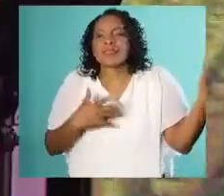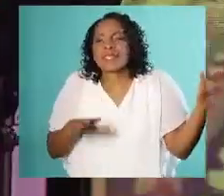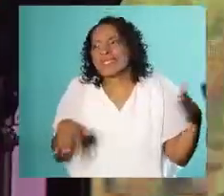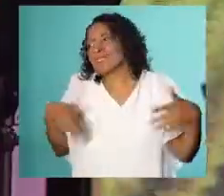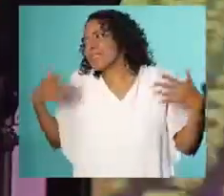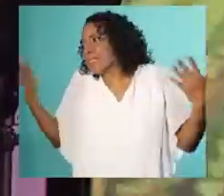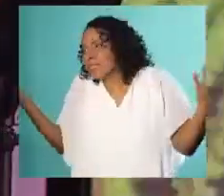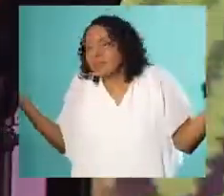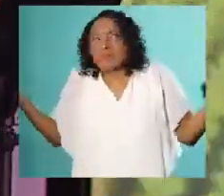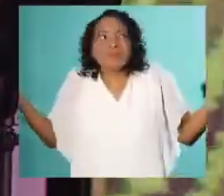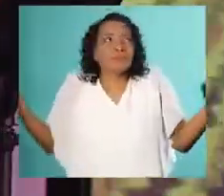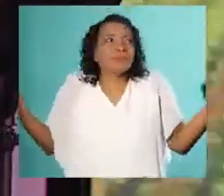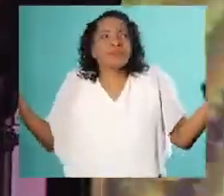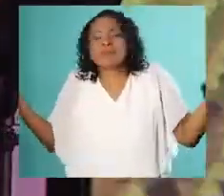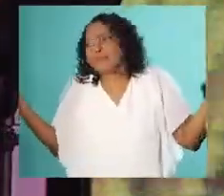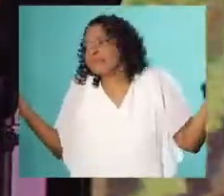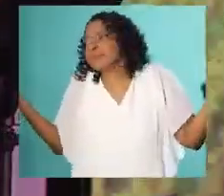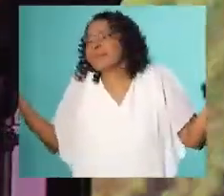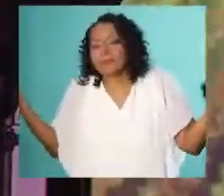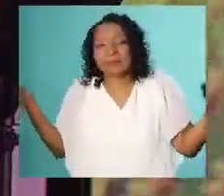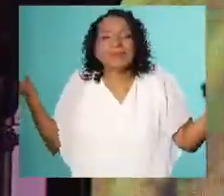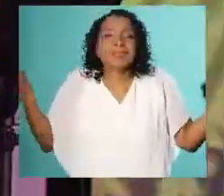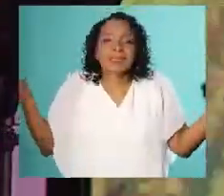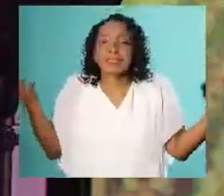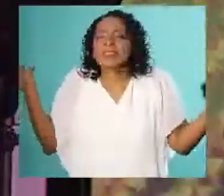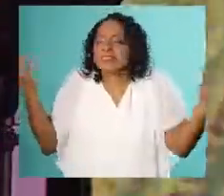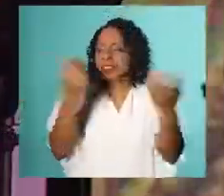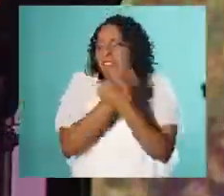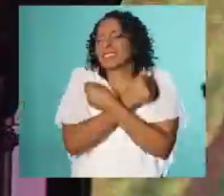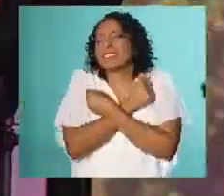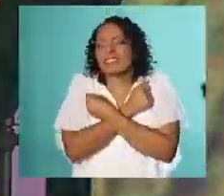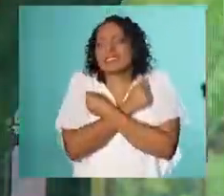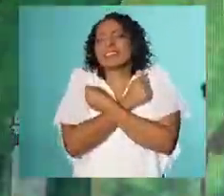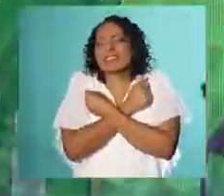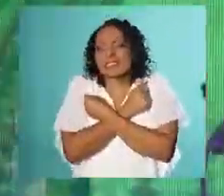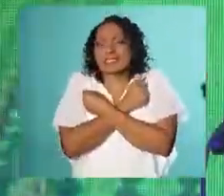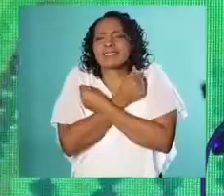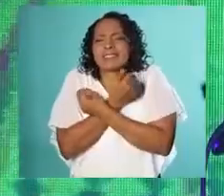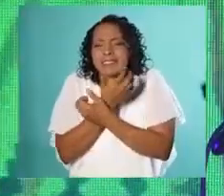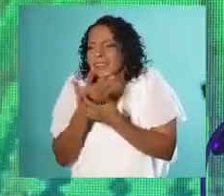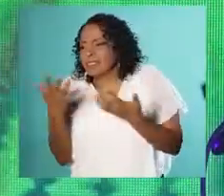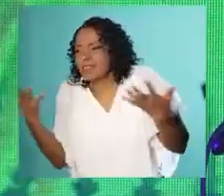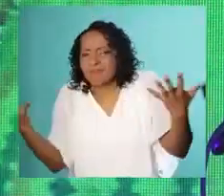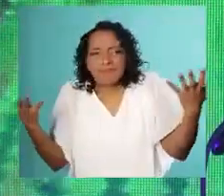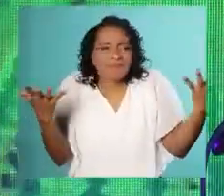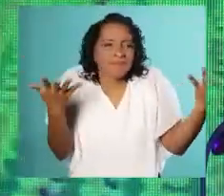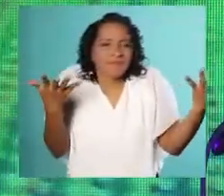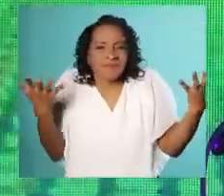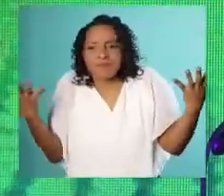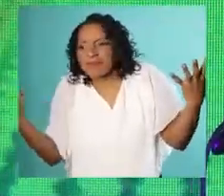¿Qué voy a hacer? Te quiero que lo tengo acorralado,